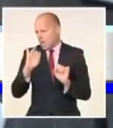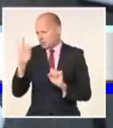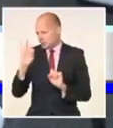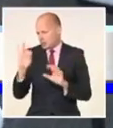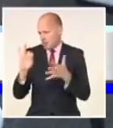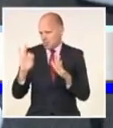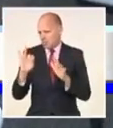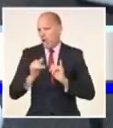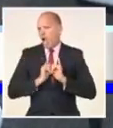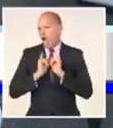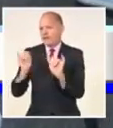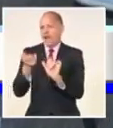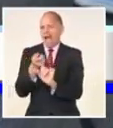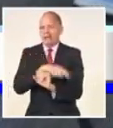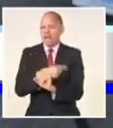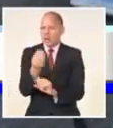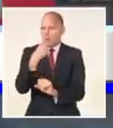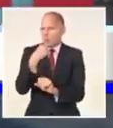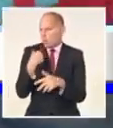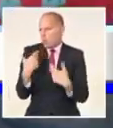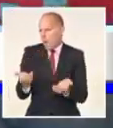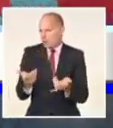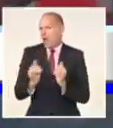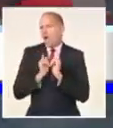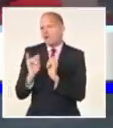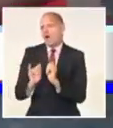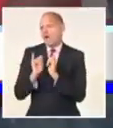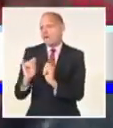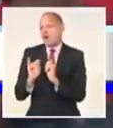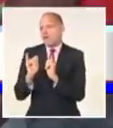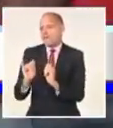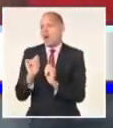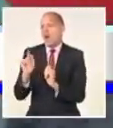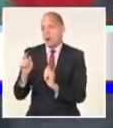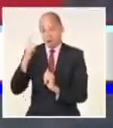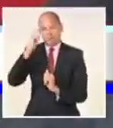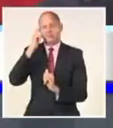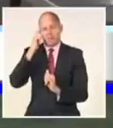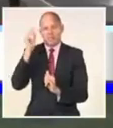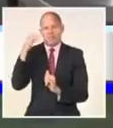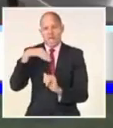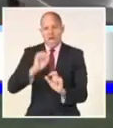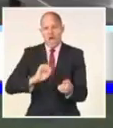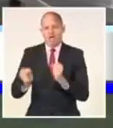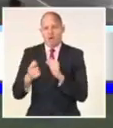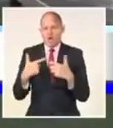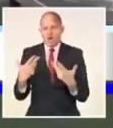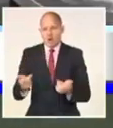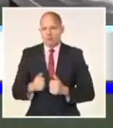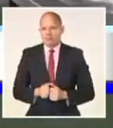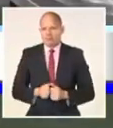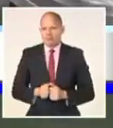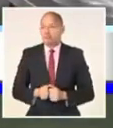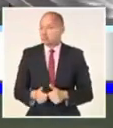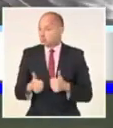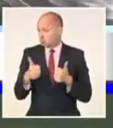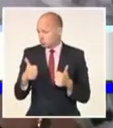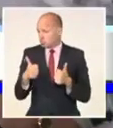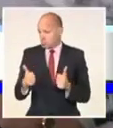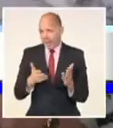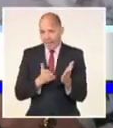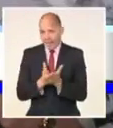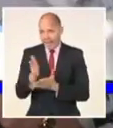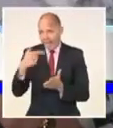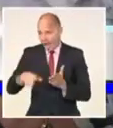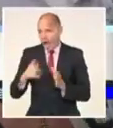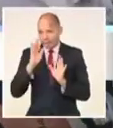Gestión energética que avanza en medio de encadenamientos productivos para sostener y diversificar productos.